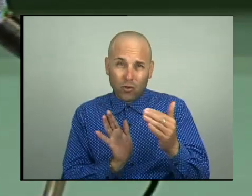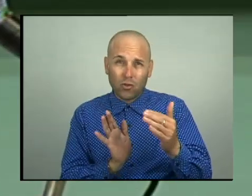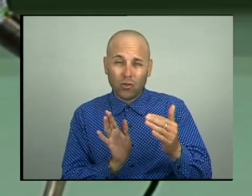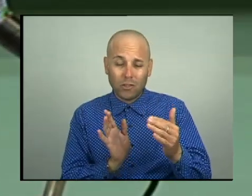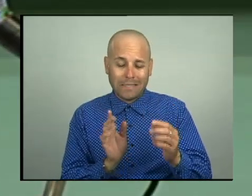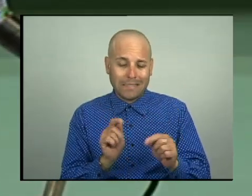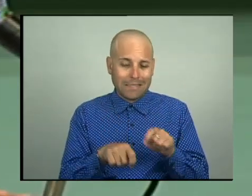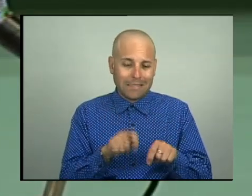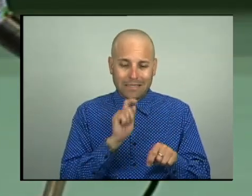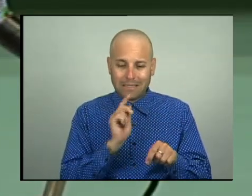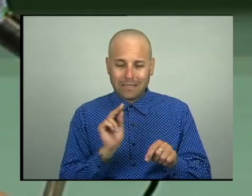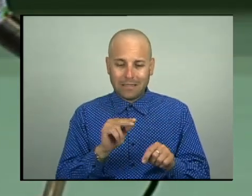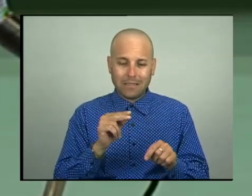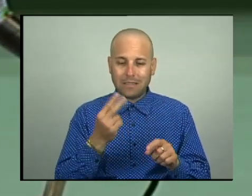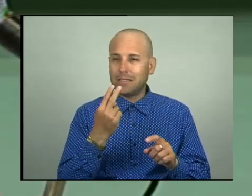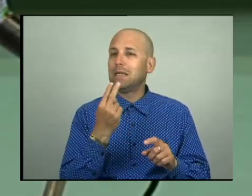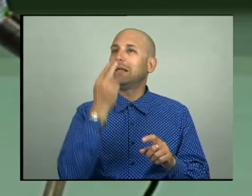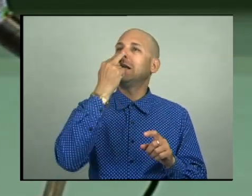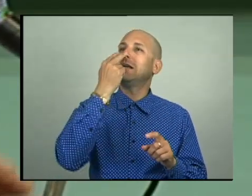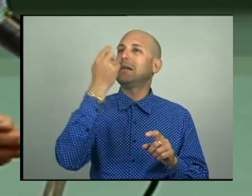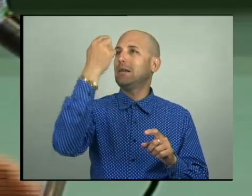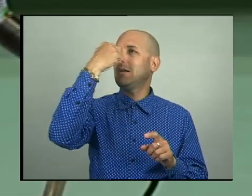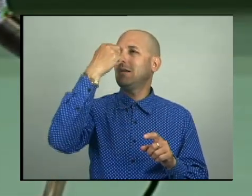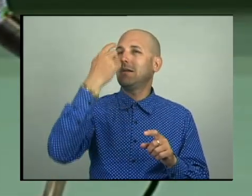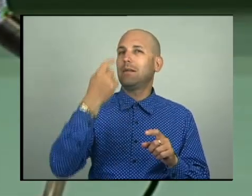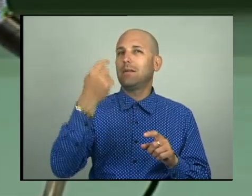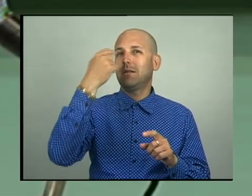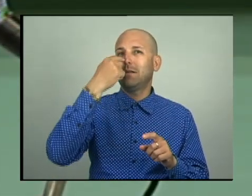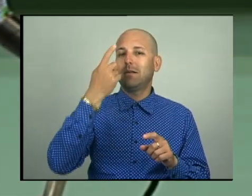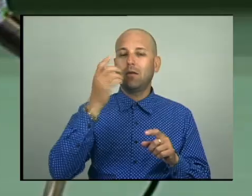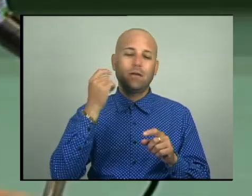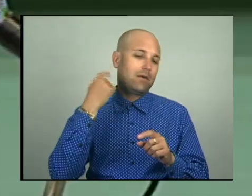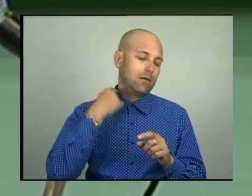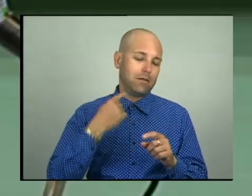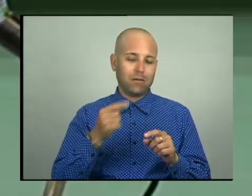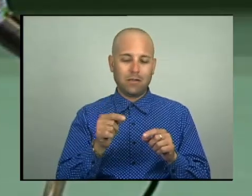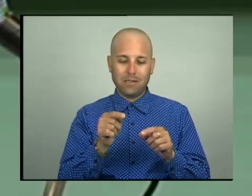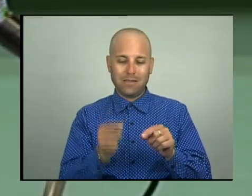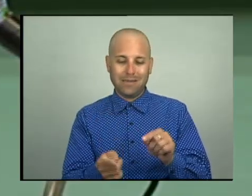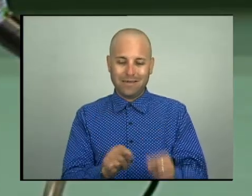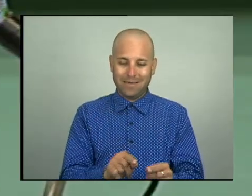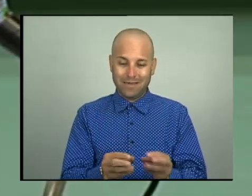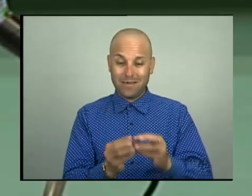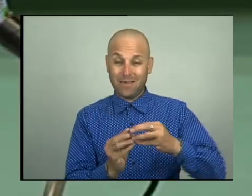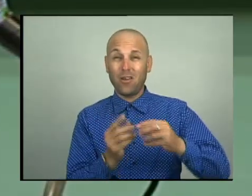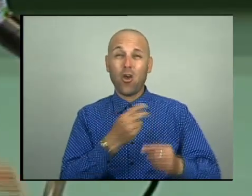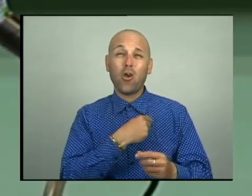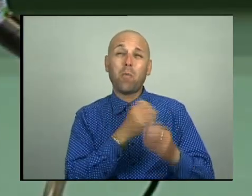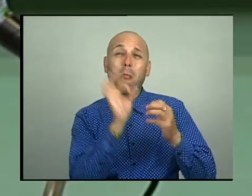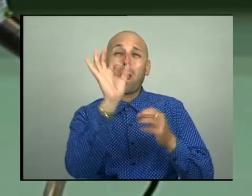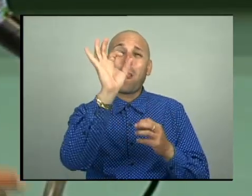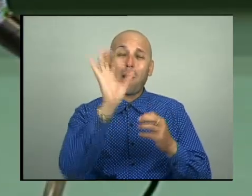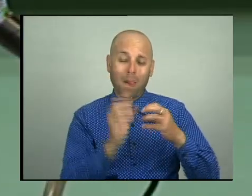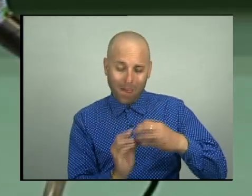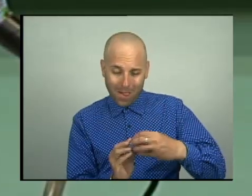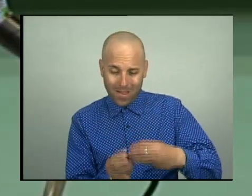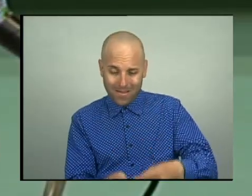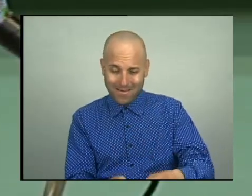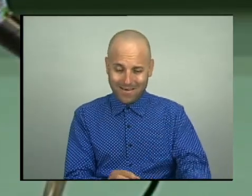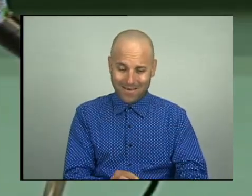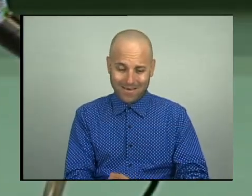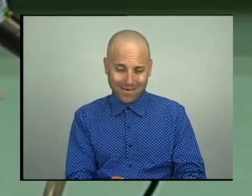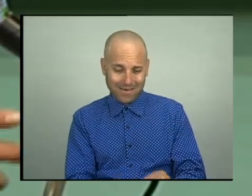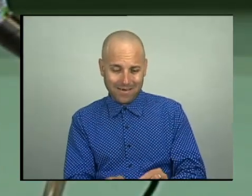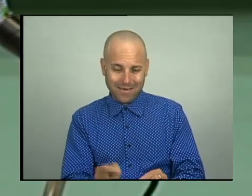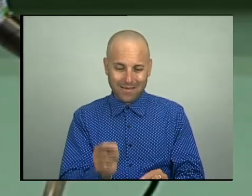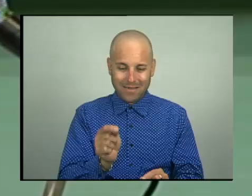parche en el tabique interventricular para que la aorta quede en el ventrículo izquierdo. Y ahí está cerca el sistema de conducción, y a veces